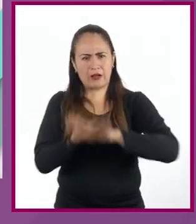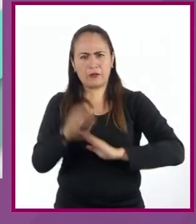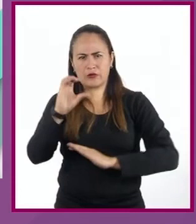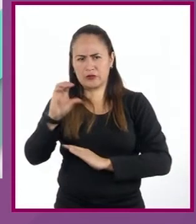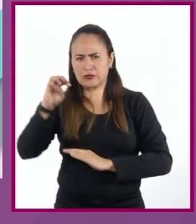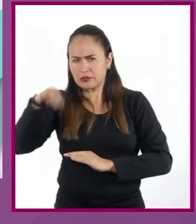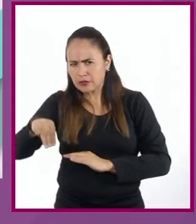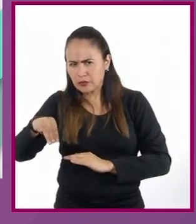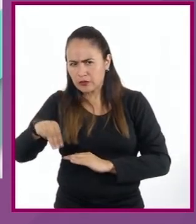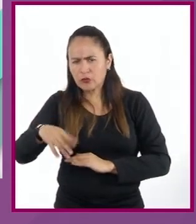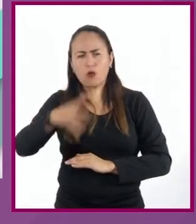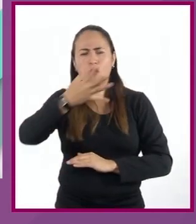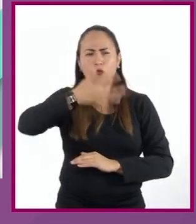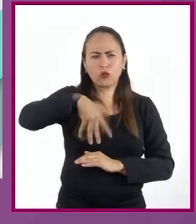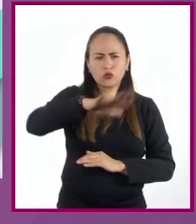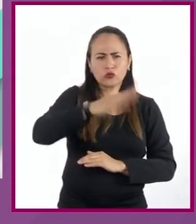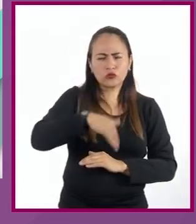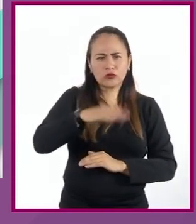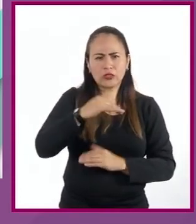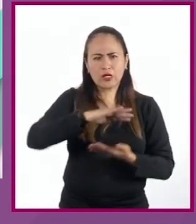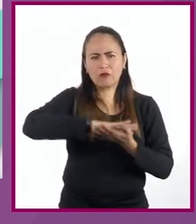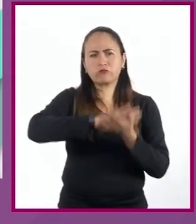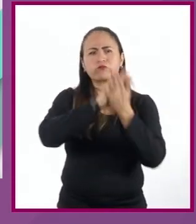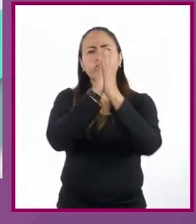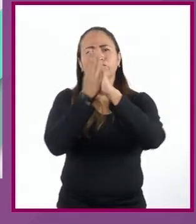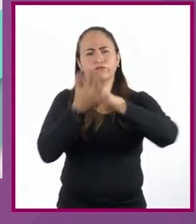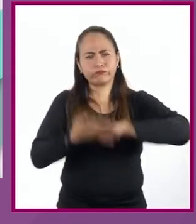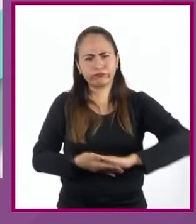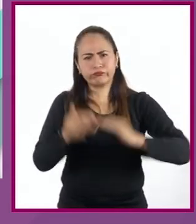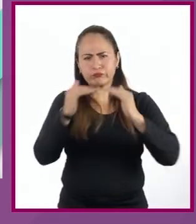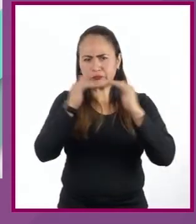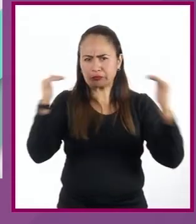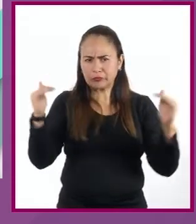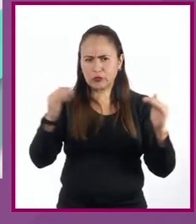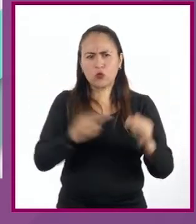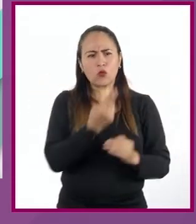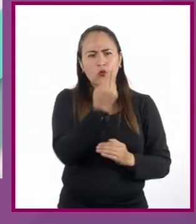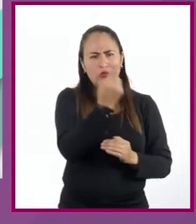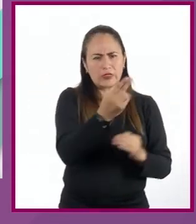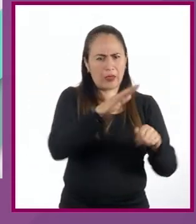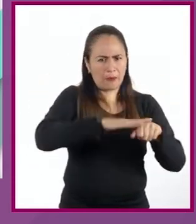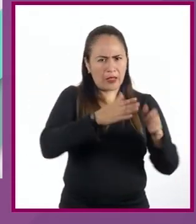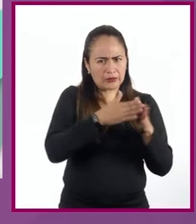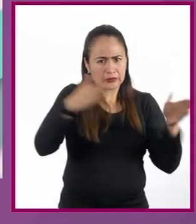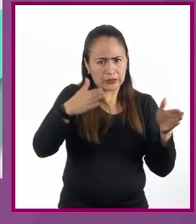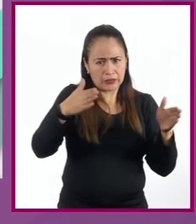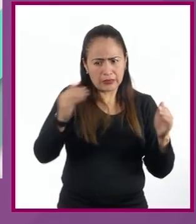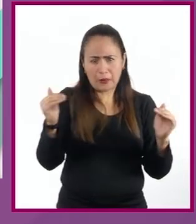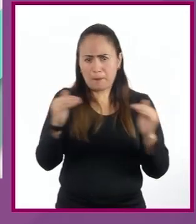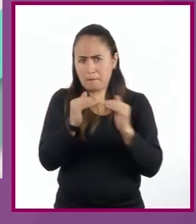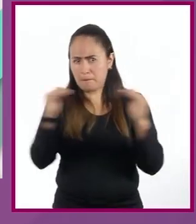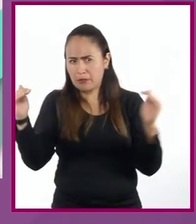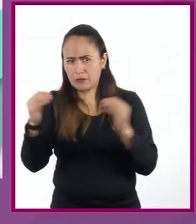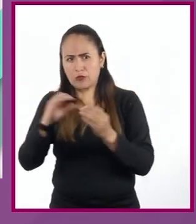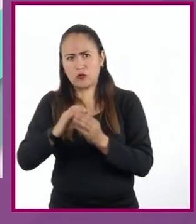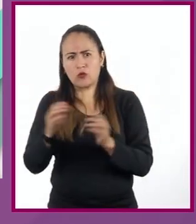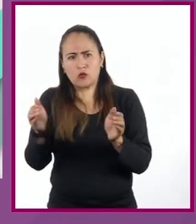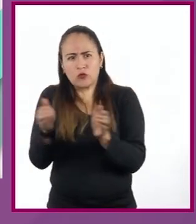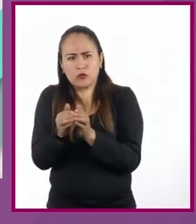que estamos buscando la equivalencia entre una unidad mayor con una unidad menor. Observen la